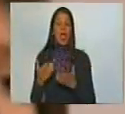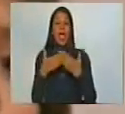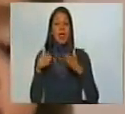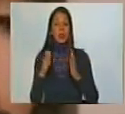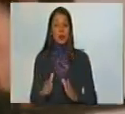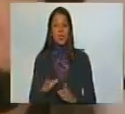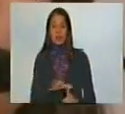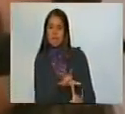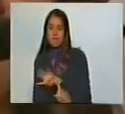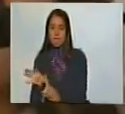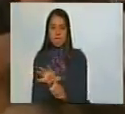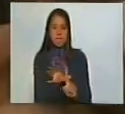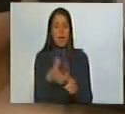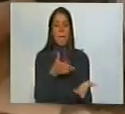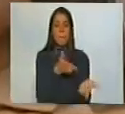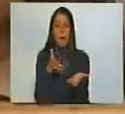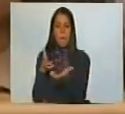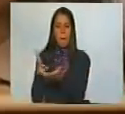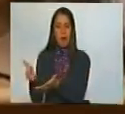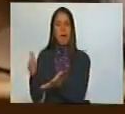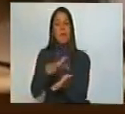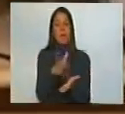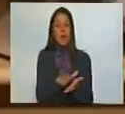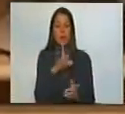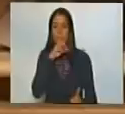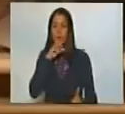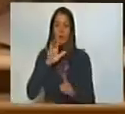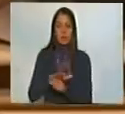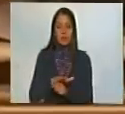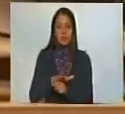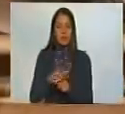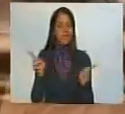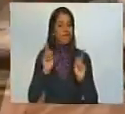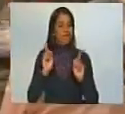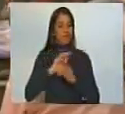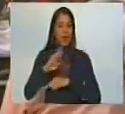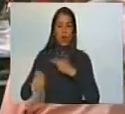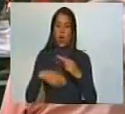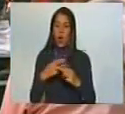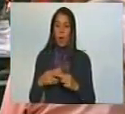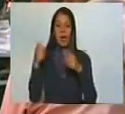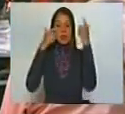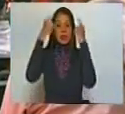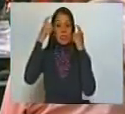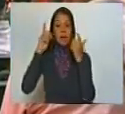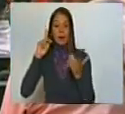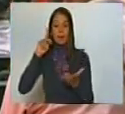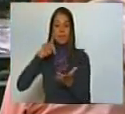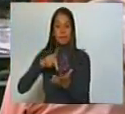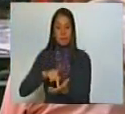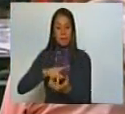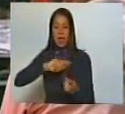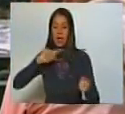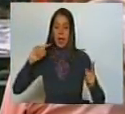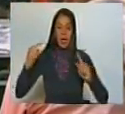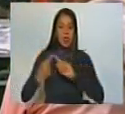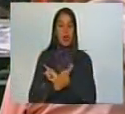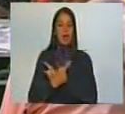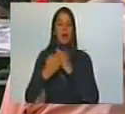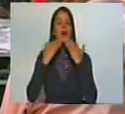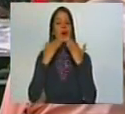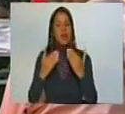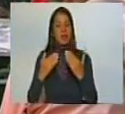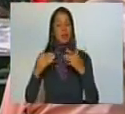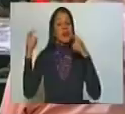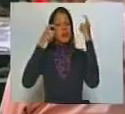masacrados, donde los estudiantes eran callados. Porque gracias a la revolución bolivariana, gracias al comandante Chávez y gracias